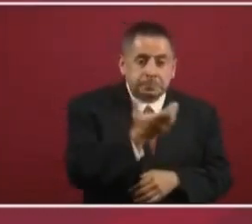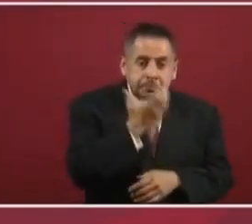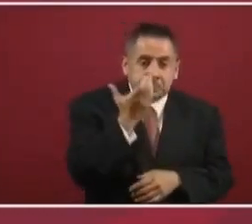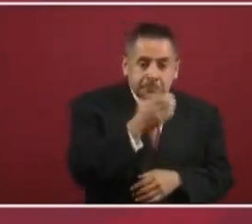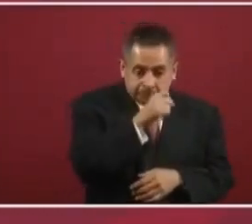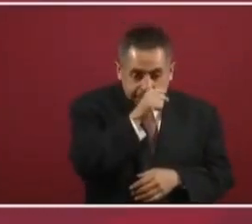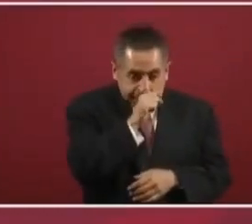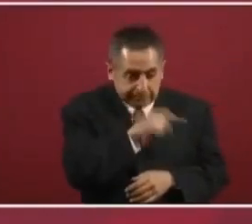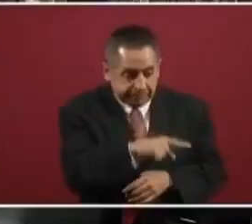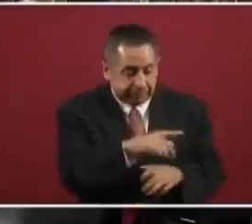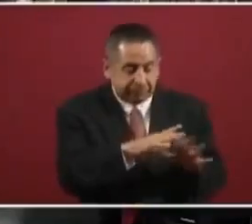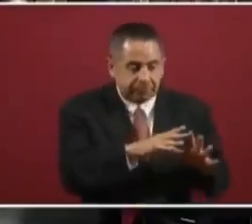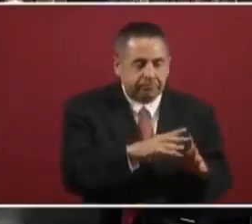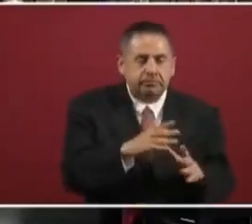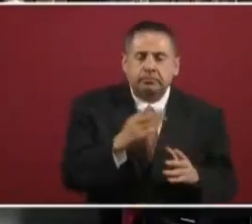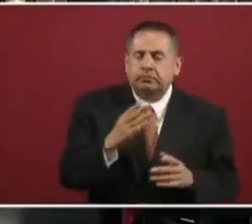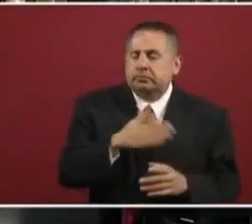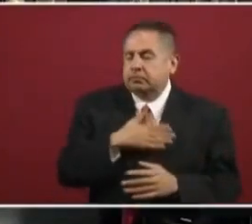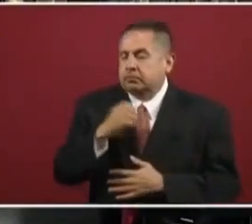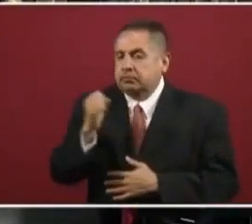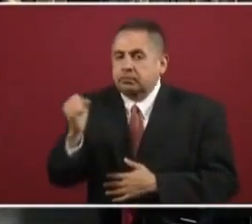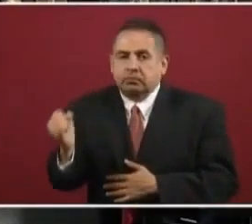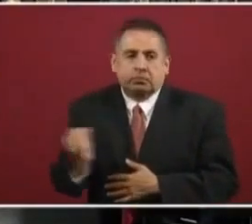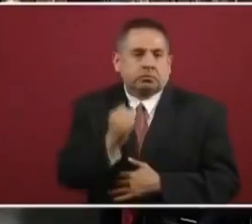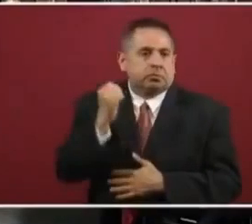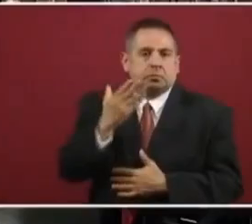por eso benditas redes